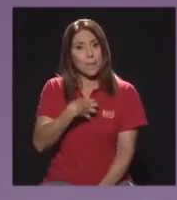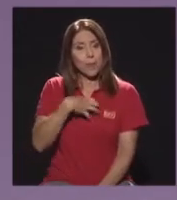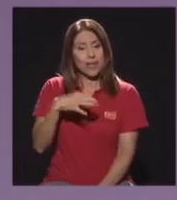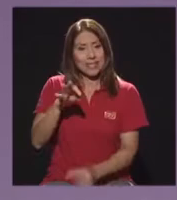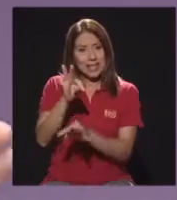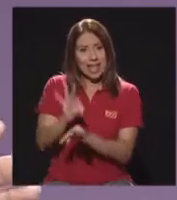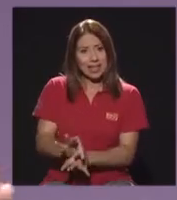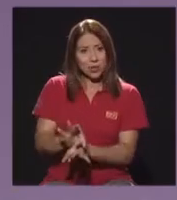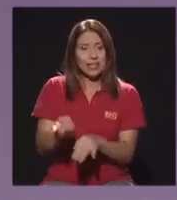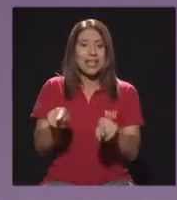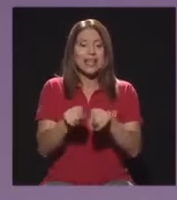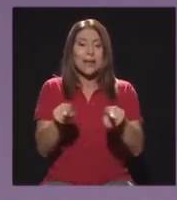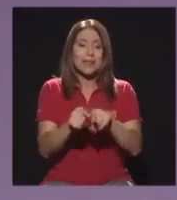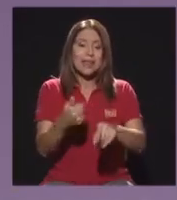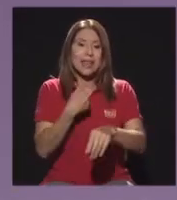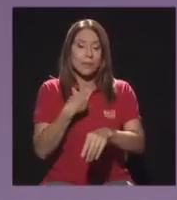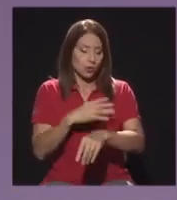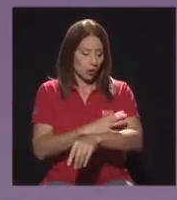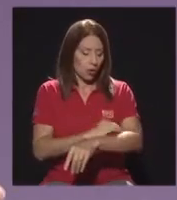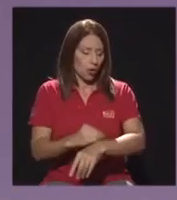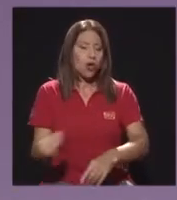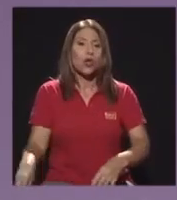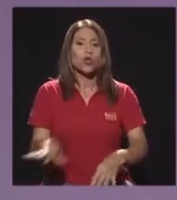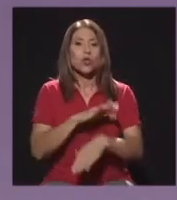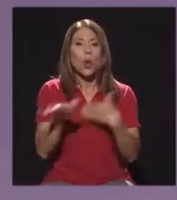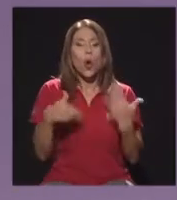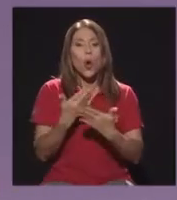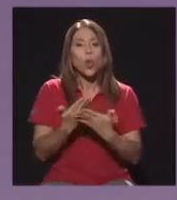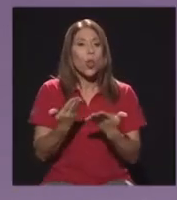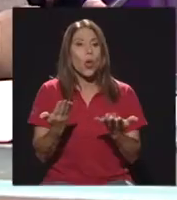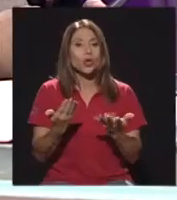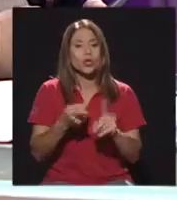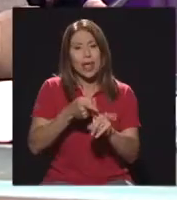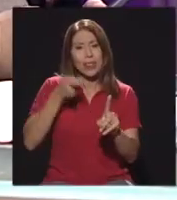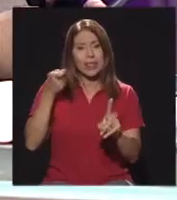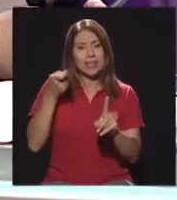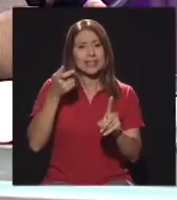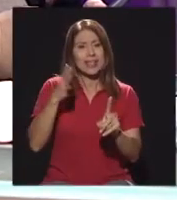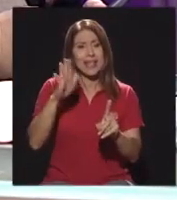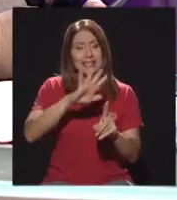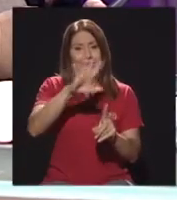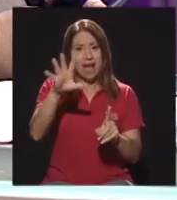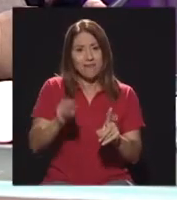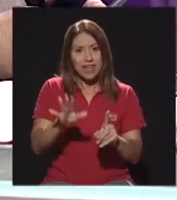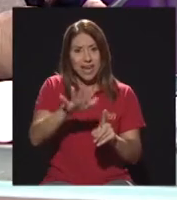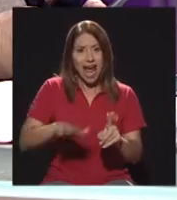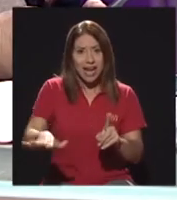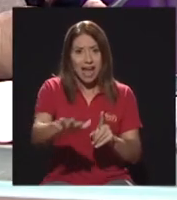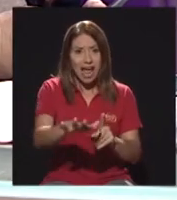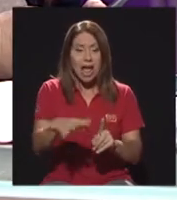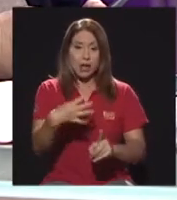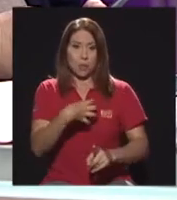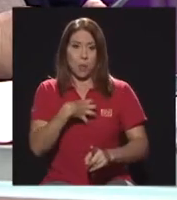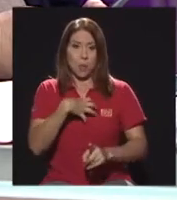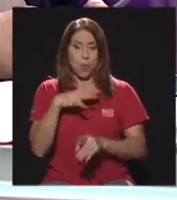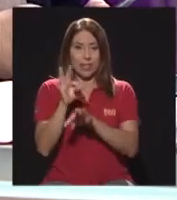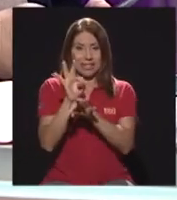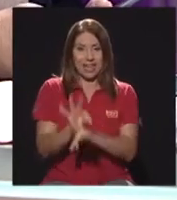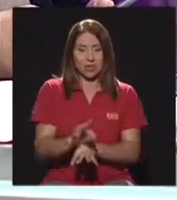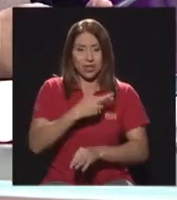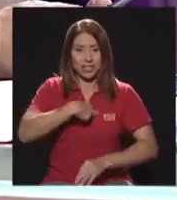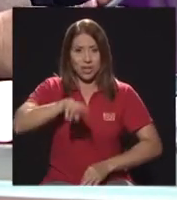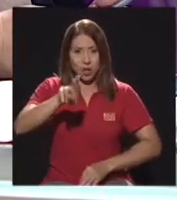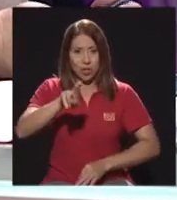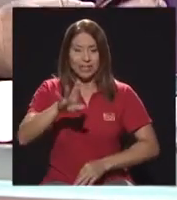todo el sector de descendencia africana que tienen sus propias tradiciones religiosas sus